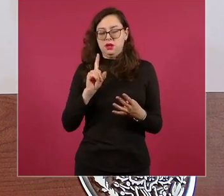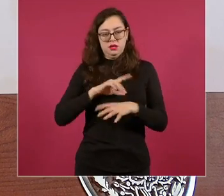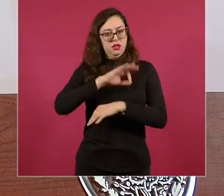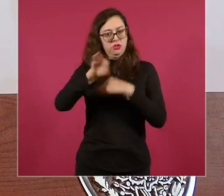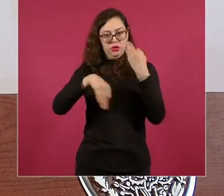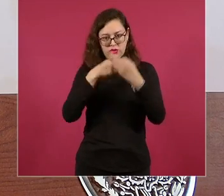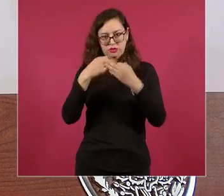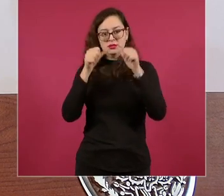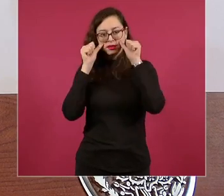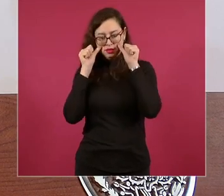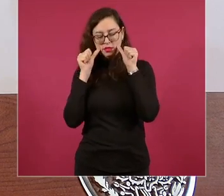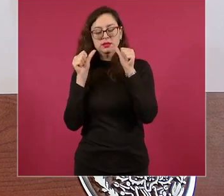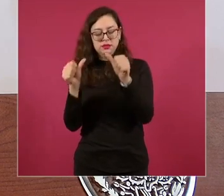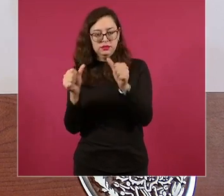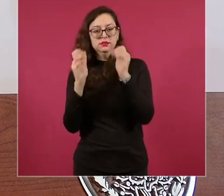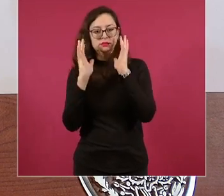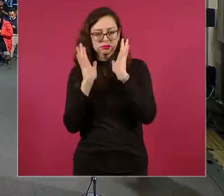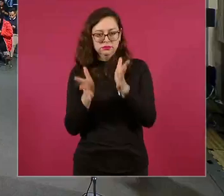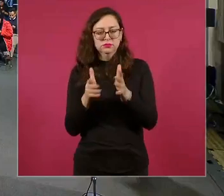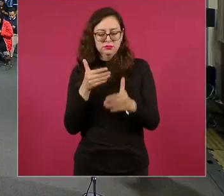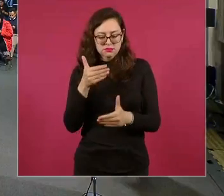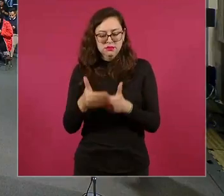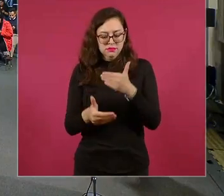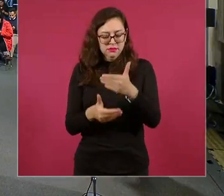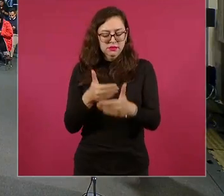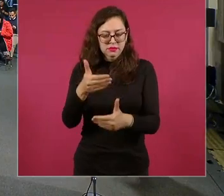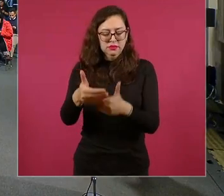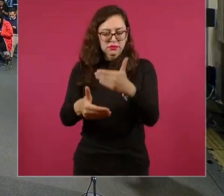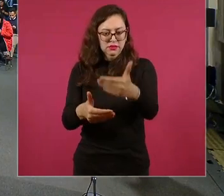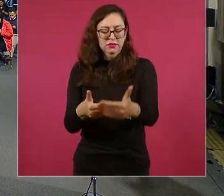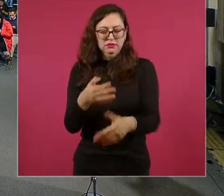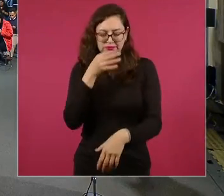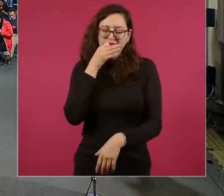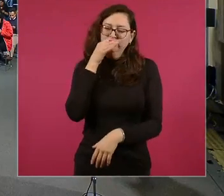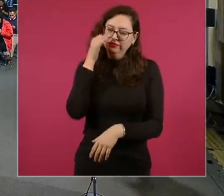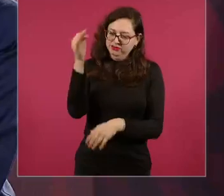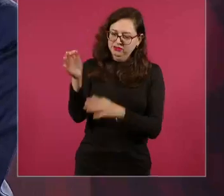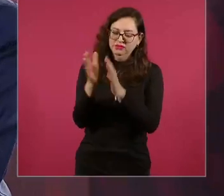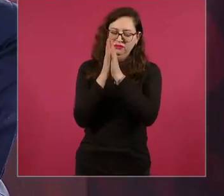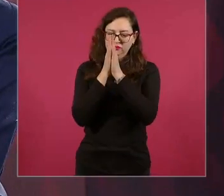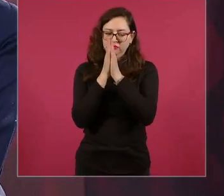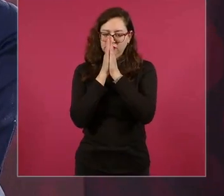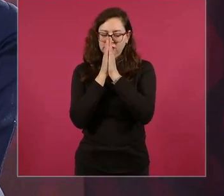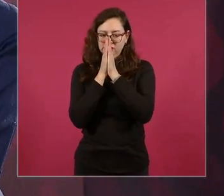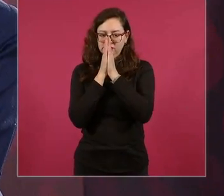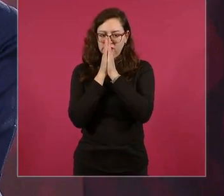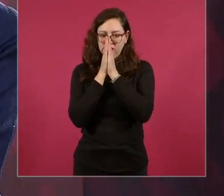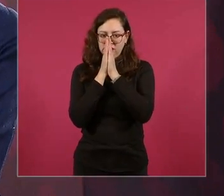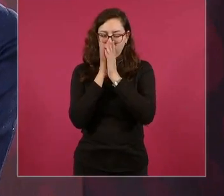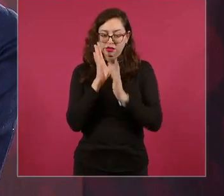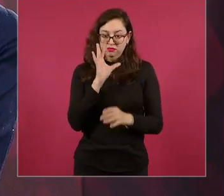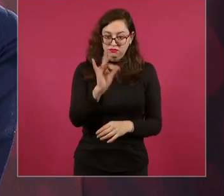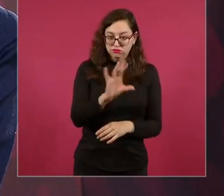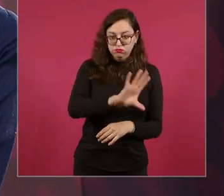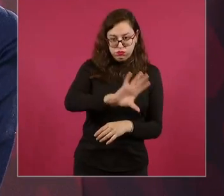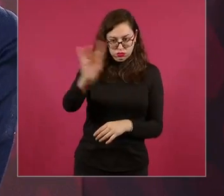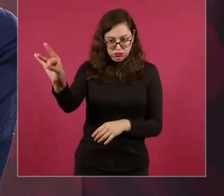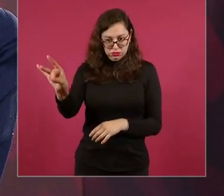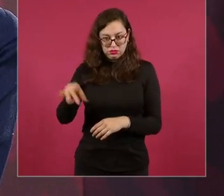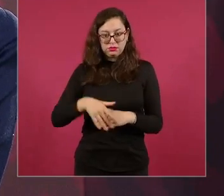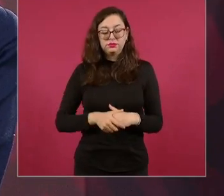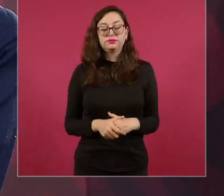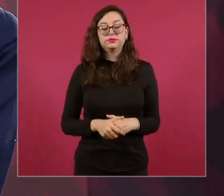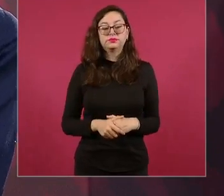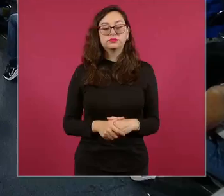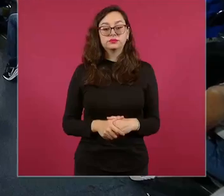analizando para que le comentes a los campesinos gracias